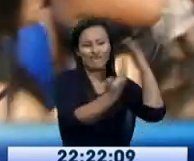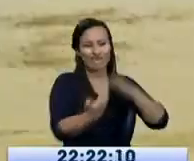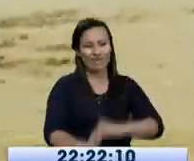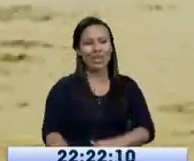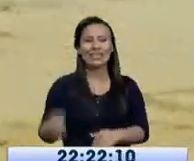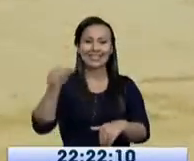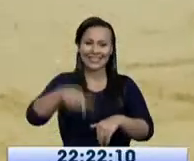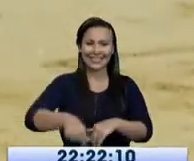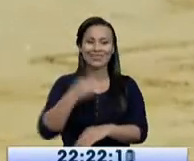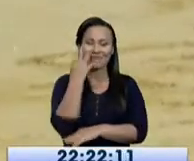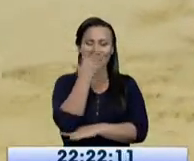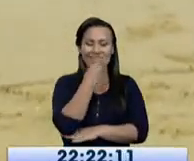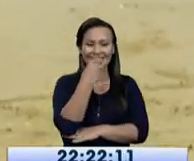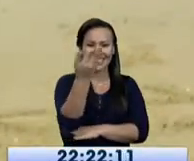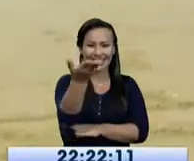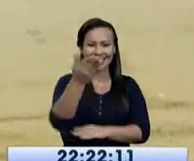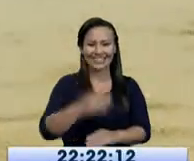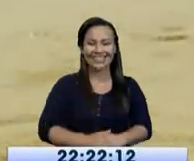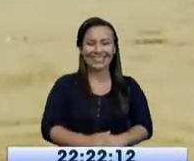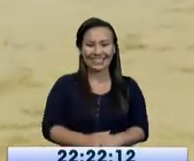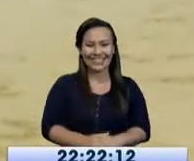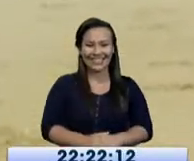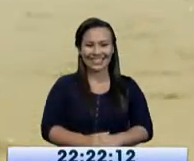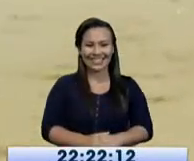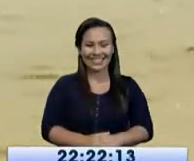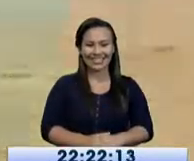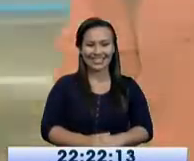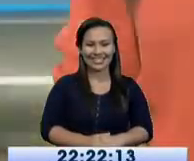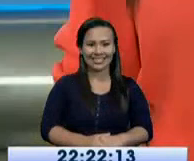todos. Informó Luxiola Salazar.